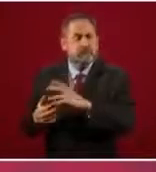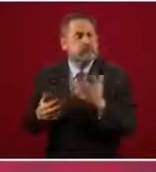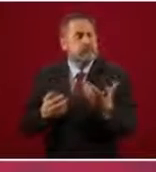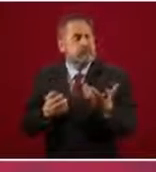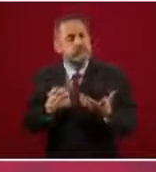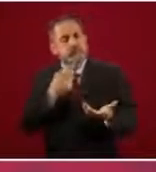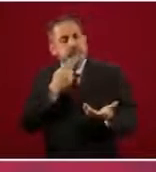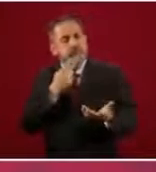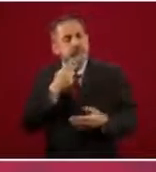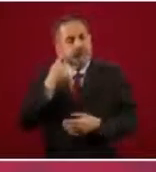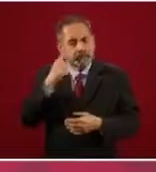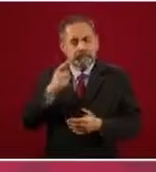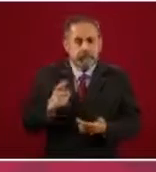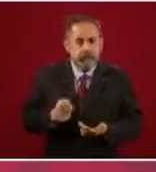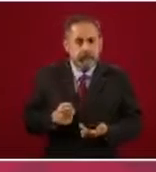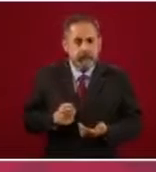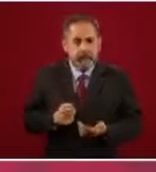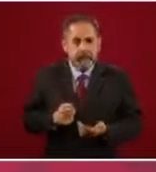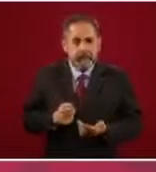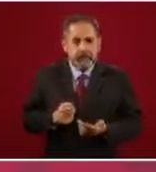permite,